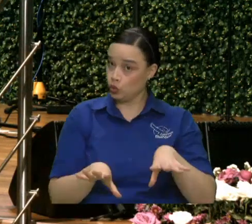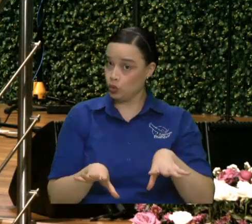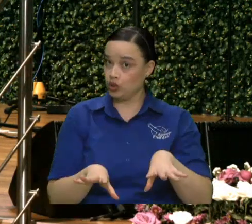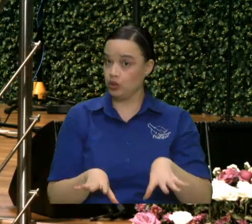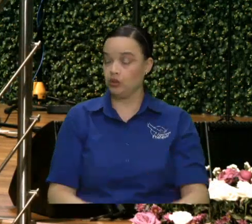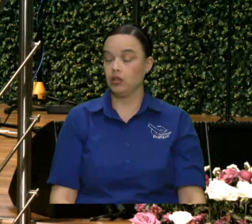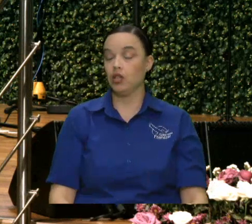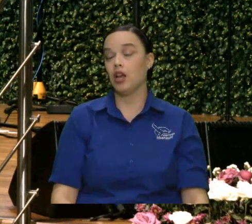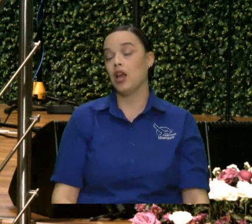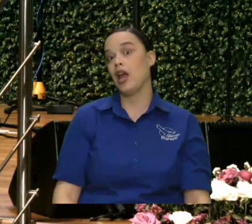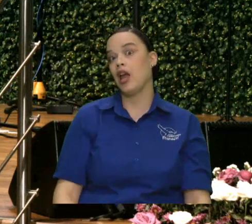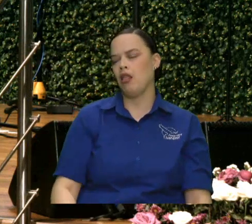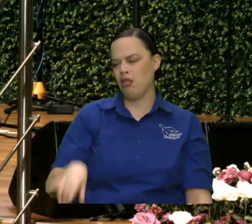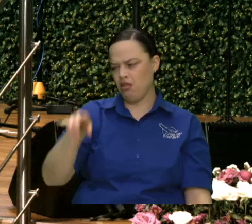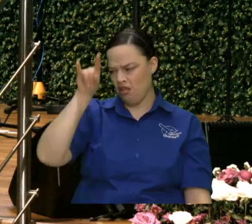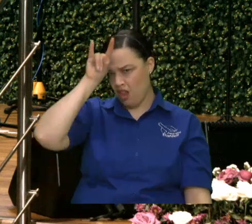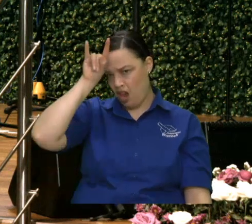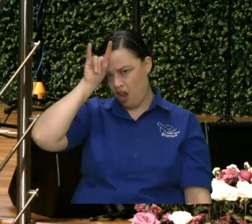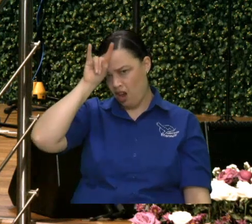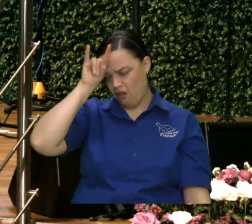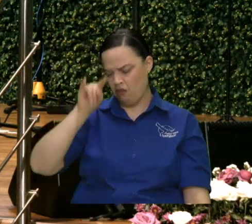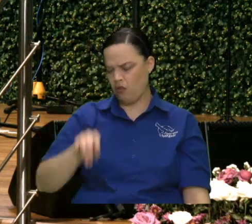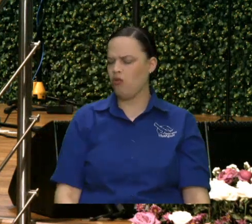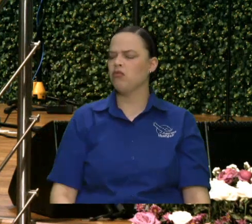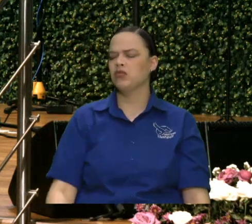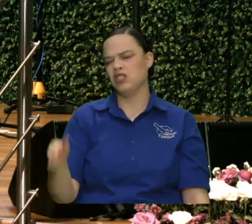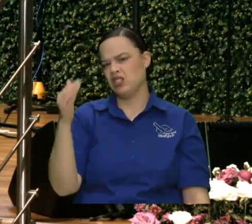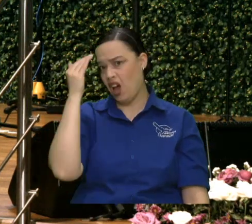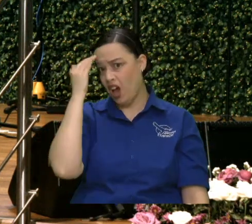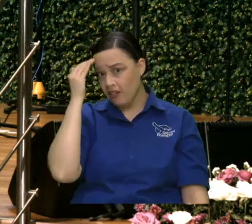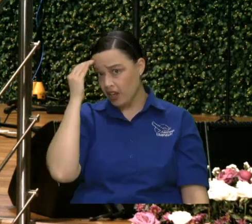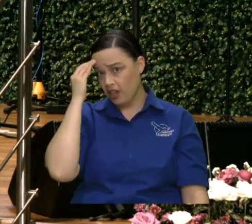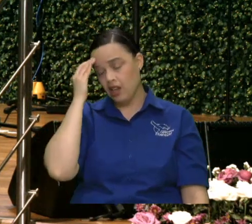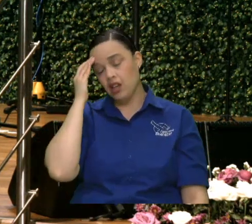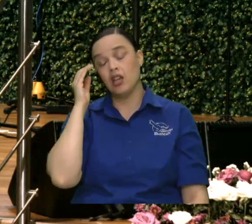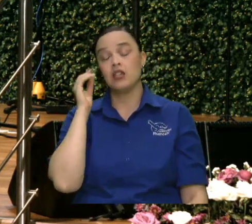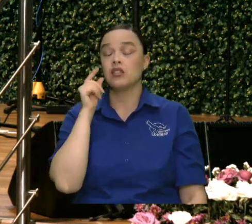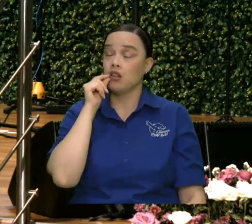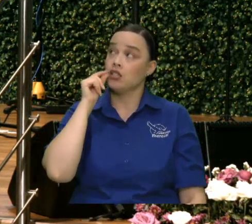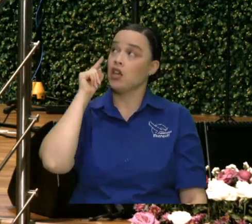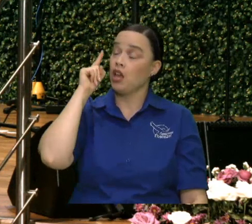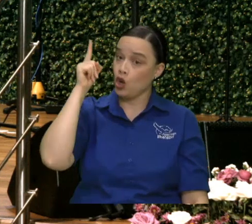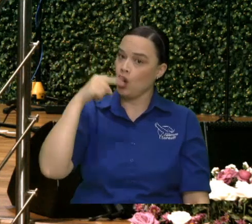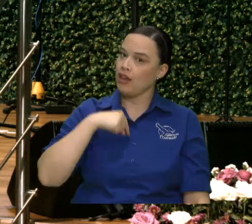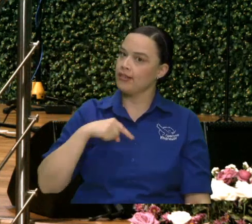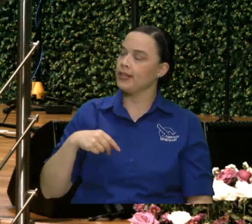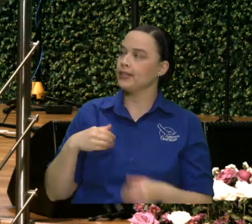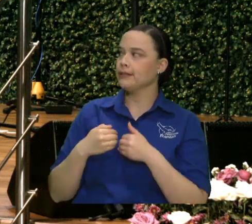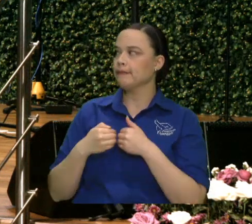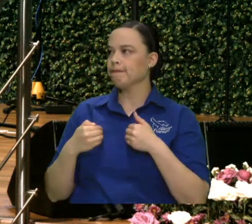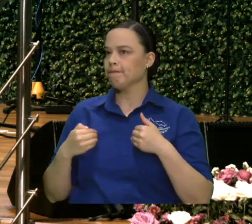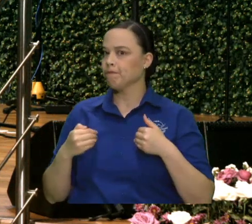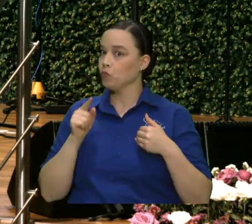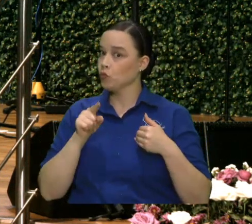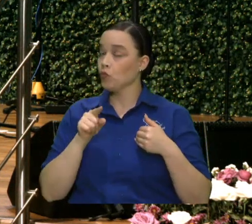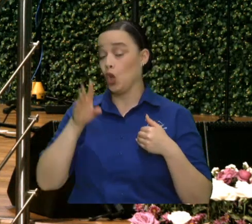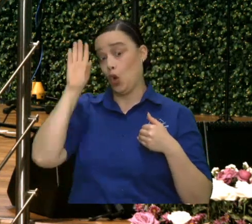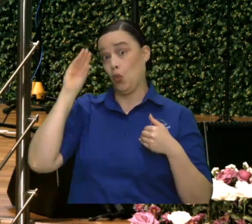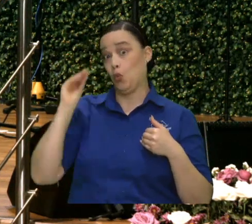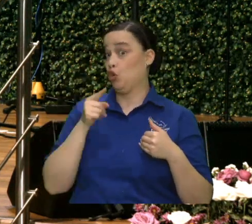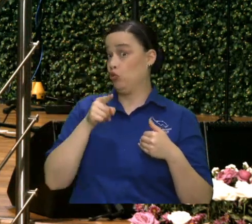no le va a chance el enemigo sabe que si el señor está un poquito lejos de usted porque usted